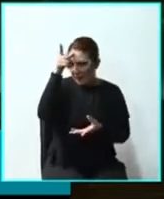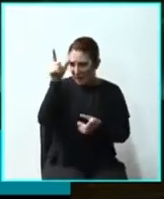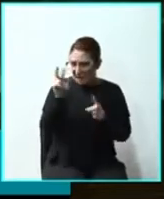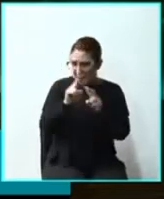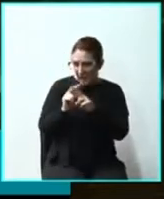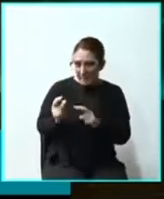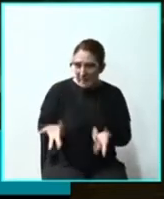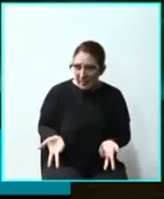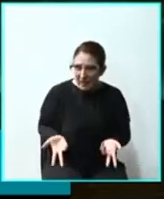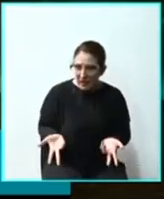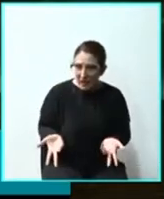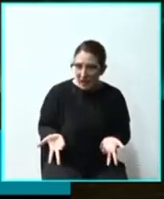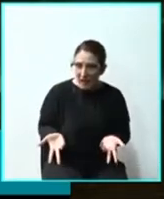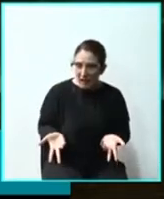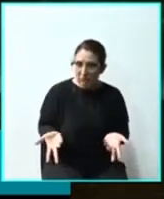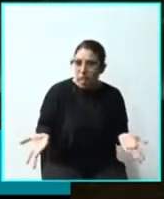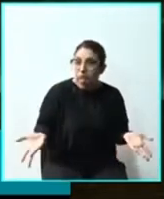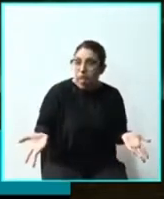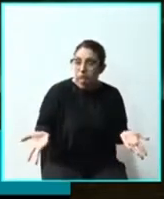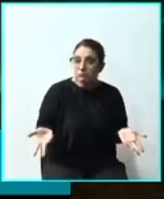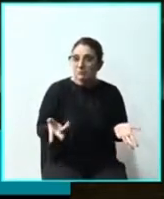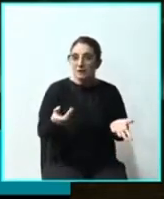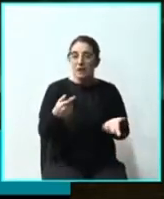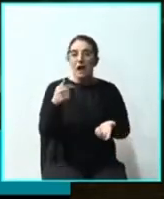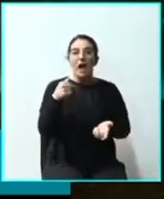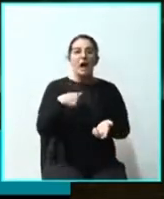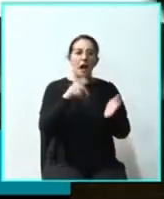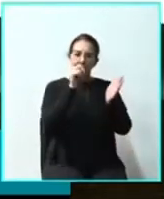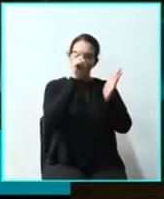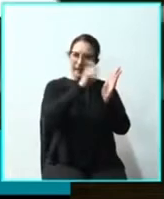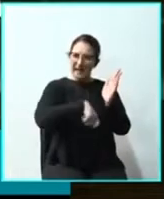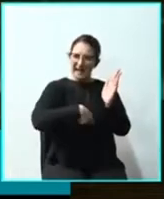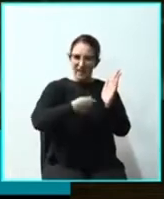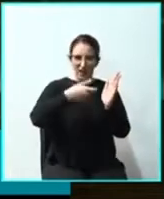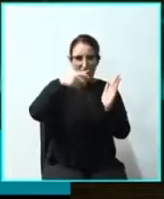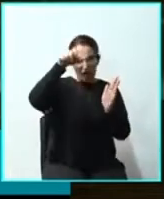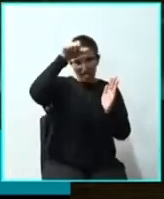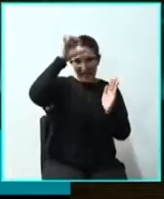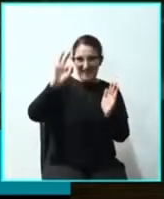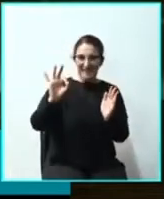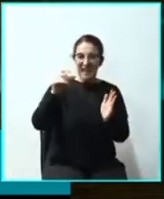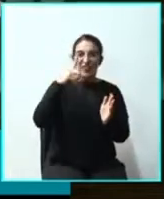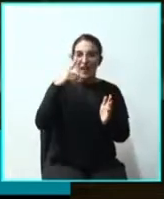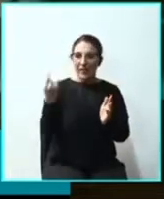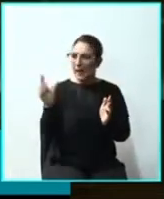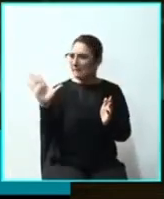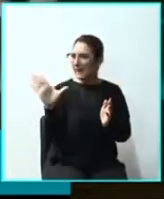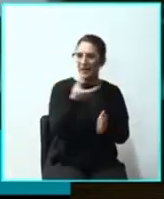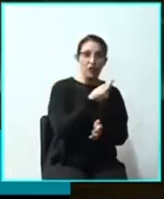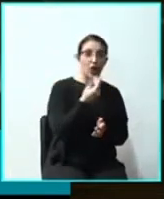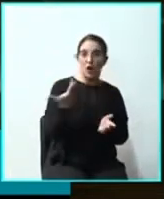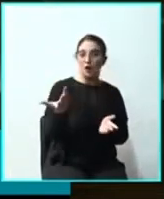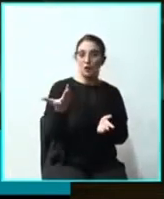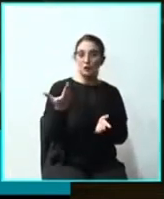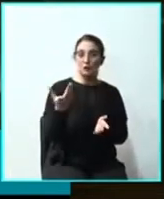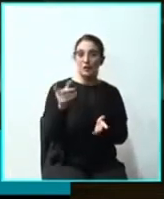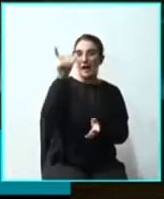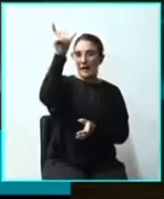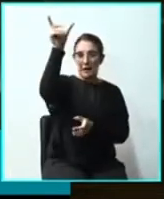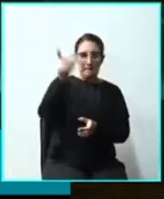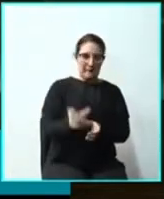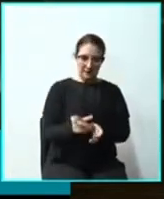investigación policial? Entonces, cuando uno ve, hay un registro de 60 días para todos. Donde vos pasás, está 60 días